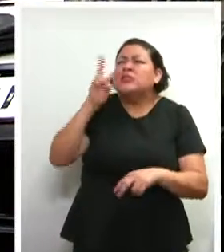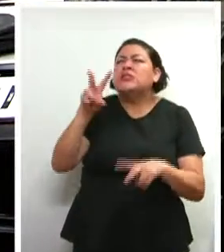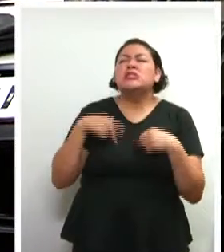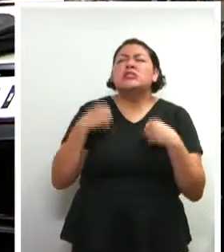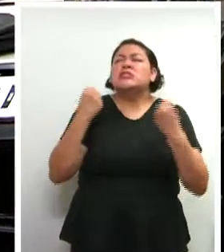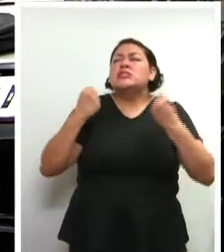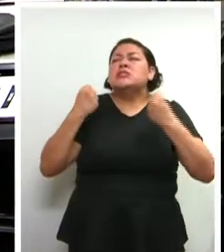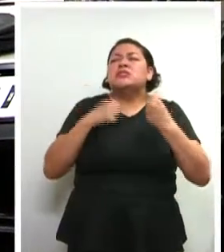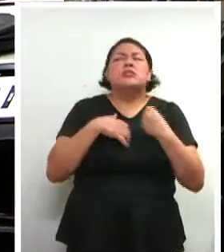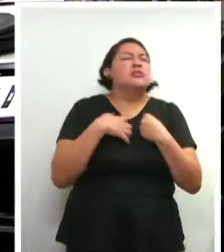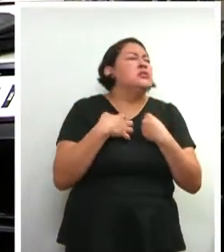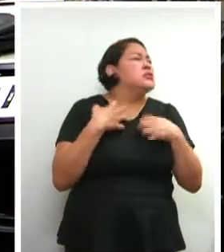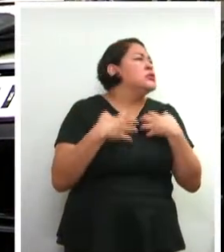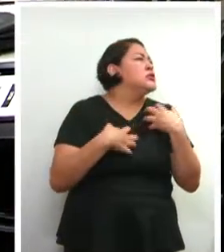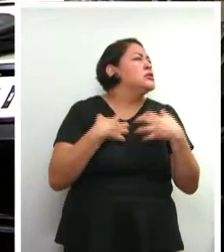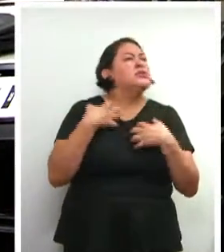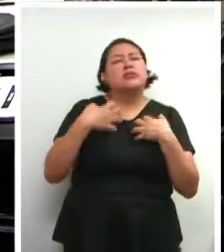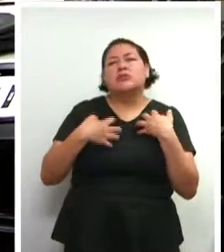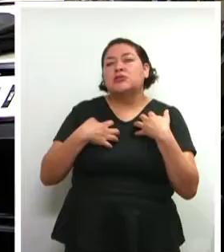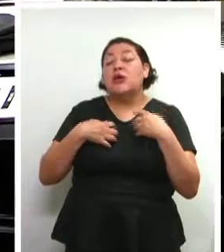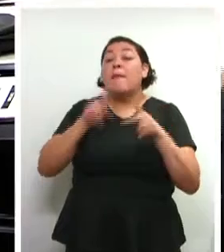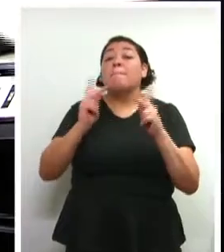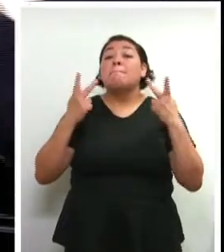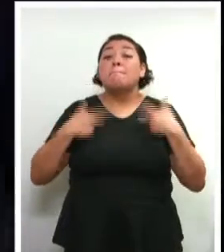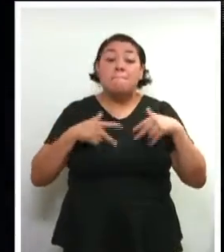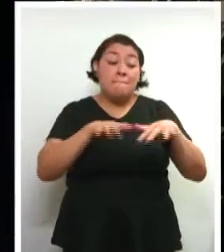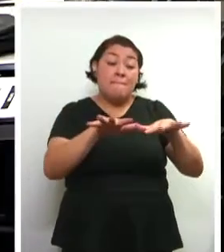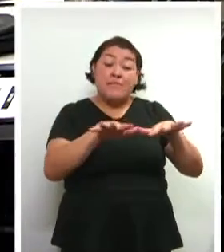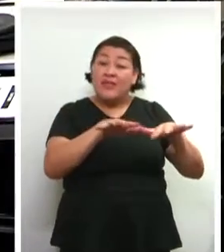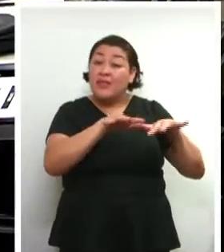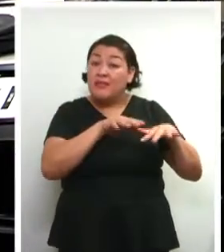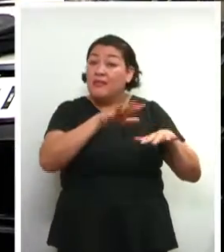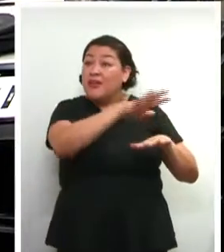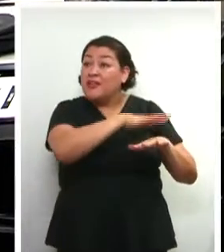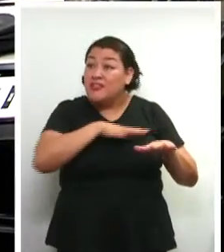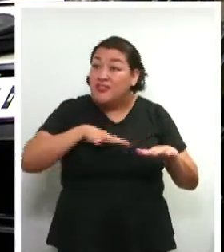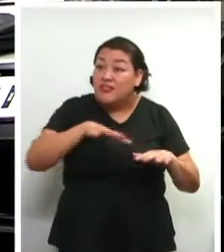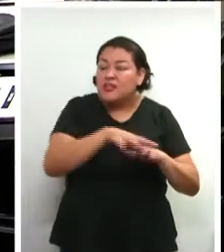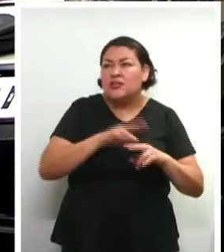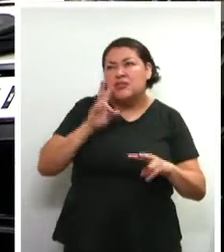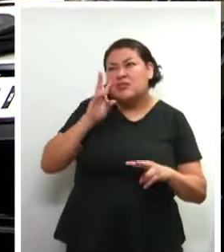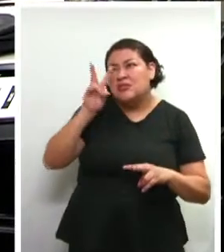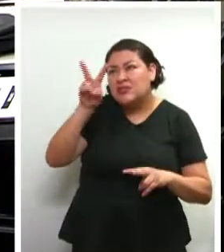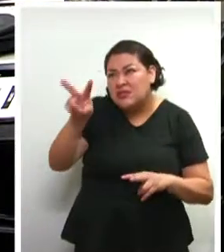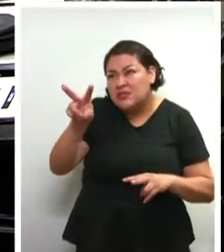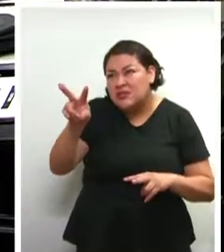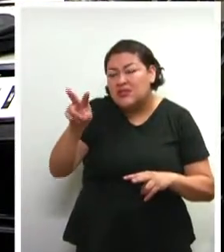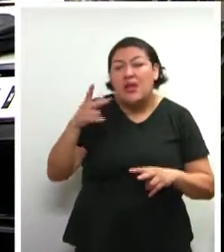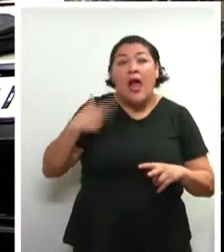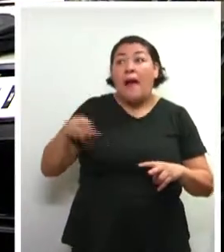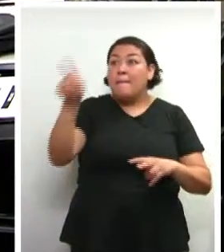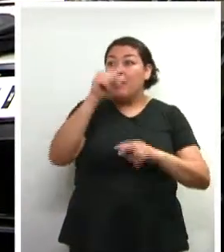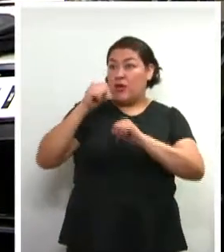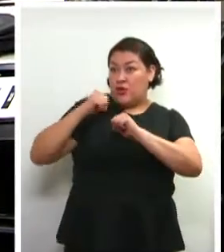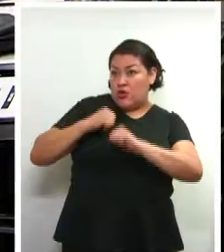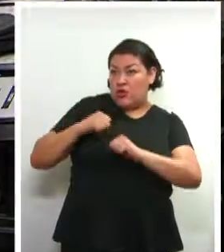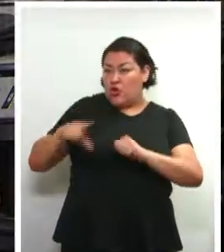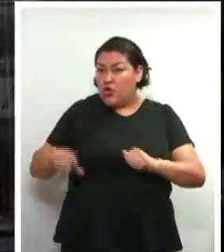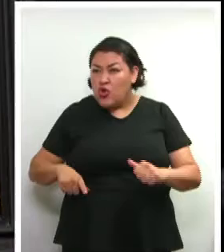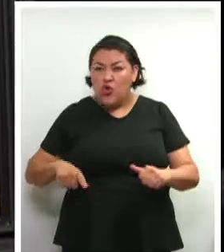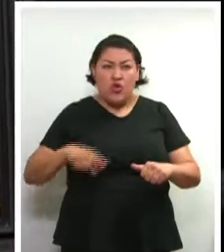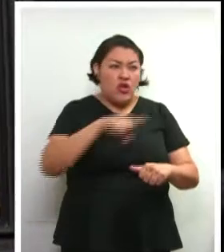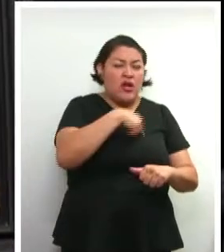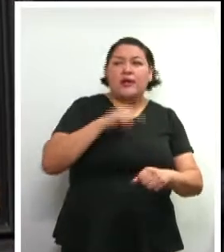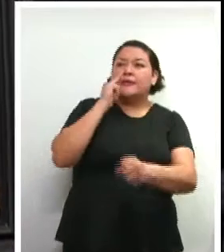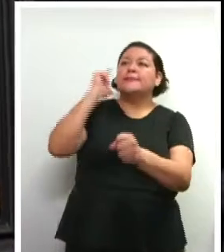forma insólita, las personas comunes y corrientes, antes de que cualquier autoridad decida que es urgente